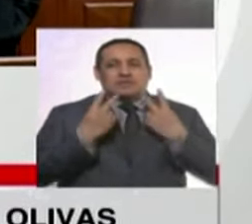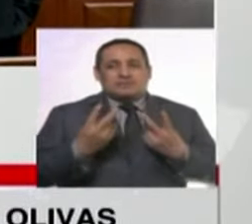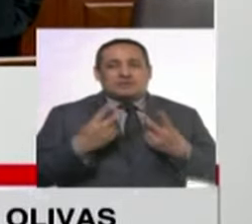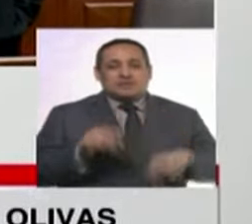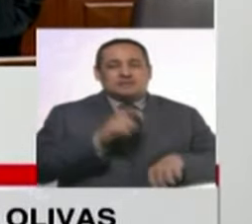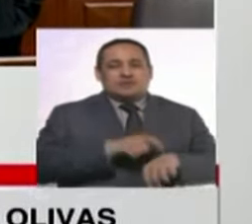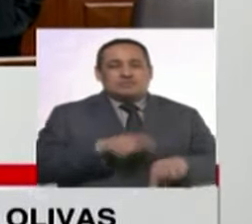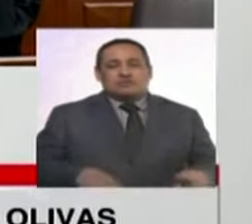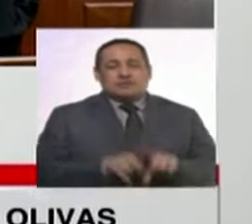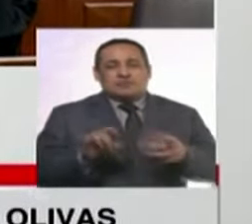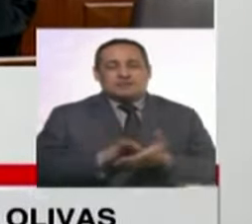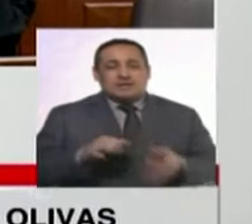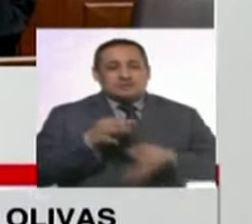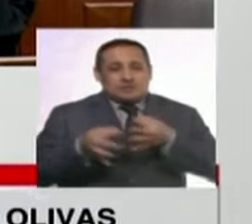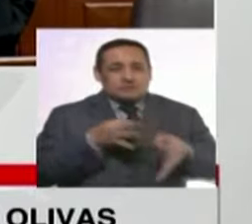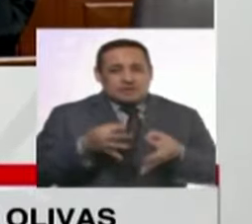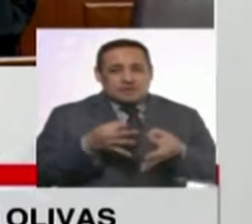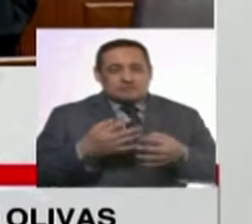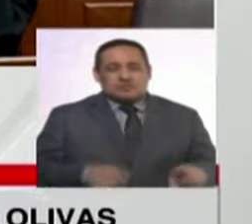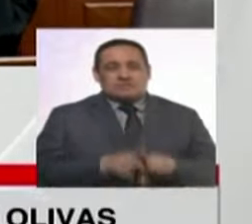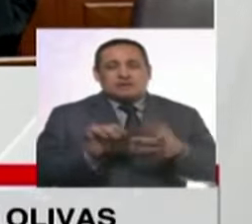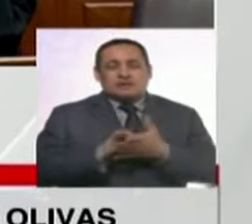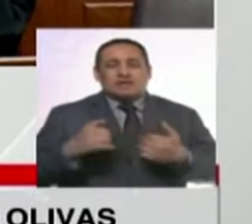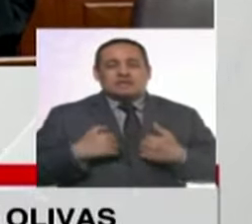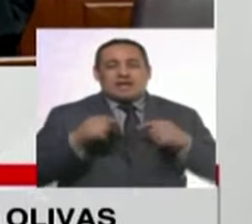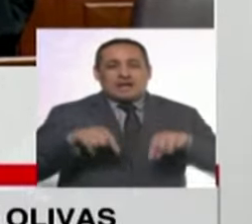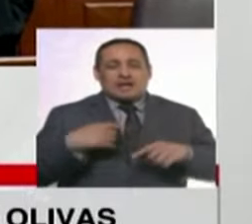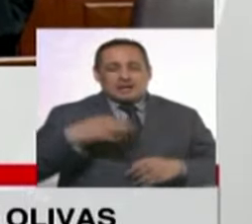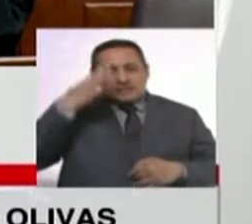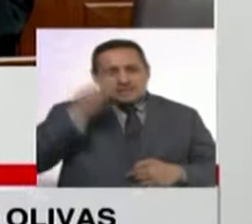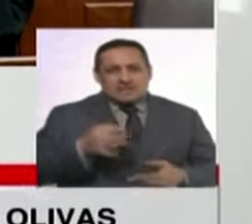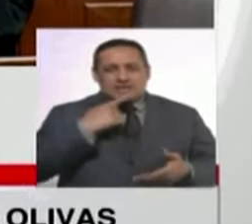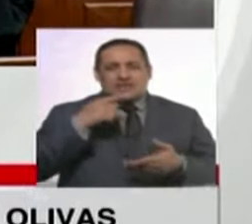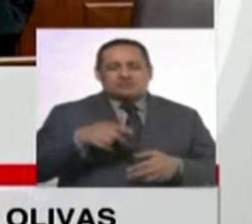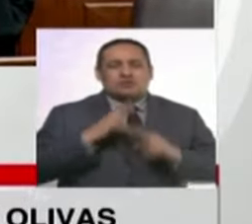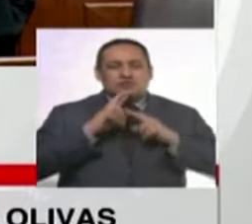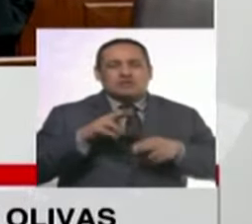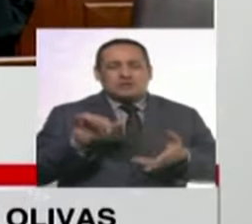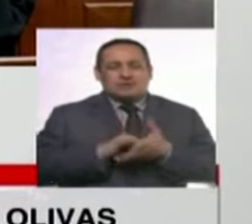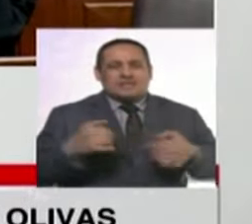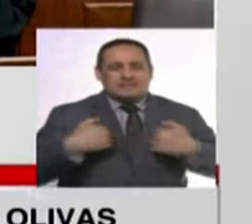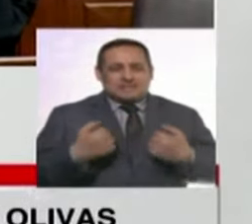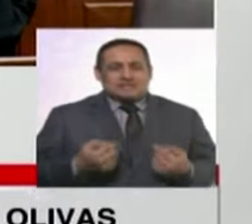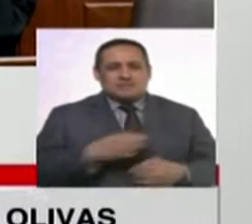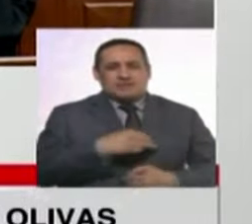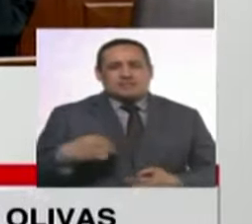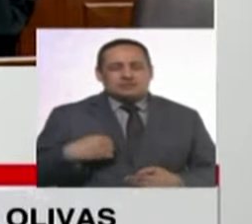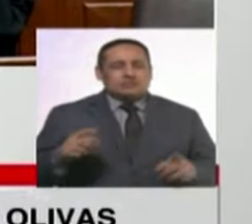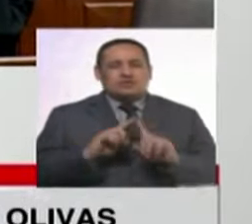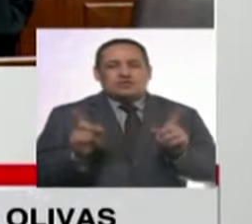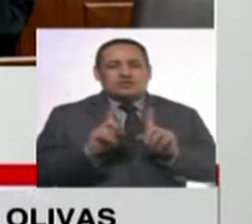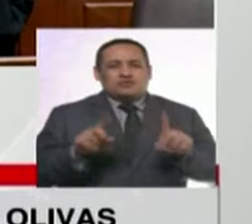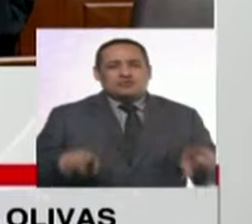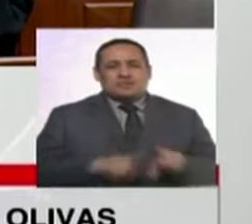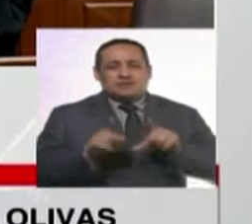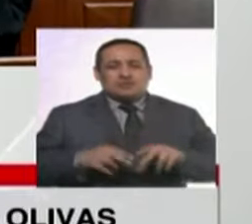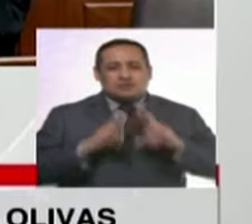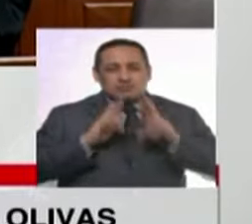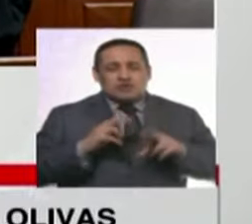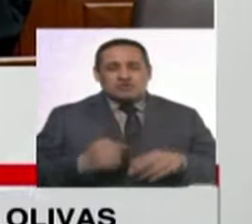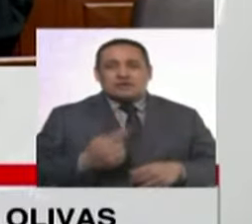el tiempo ya se lo han dicho Solo que acá creen de que es un resultado que debe tener el ministro No señor los resultados